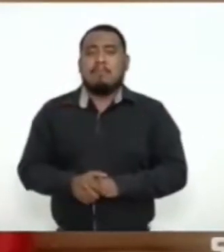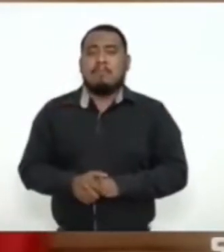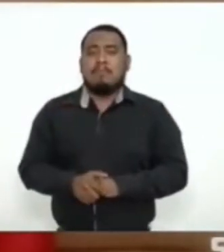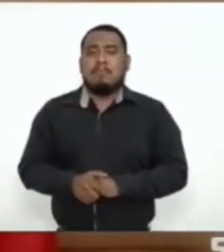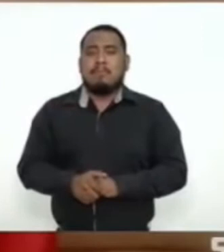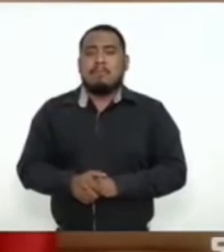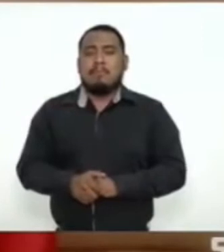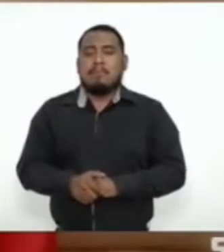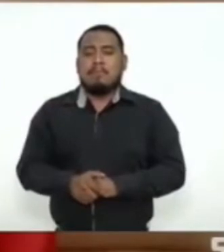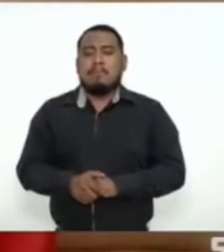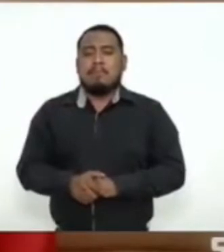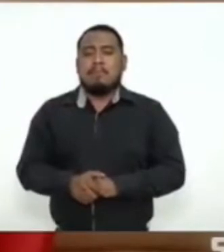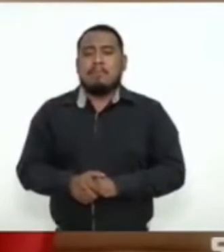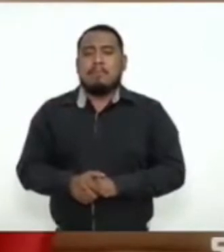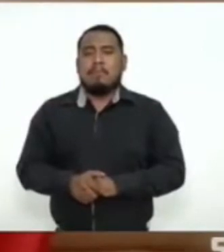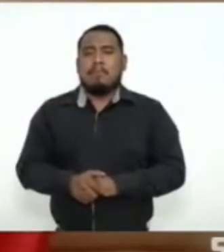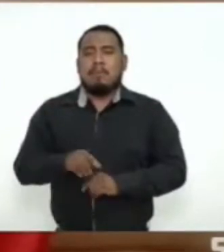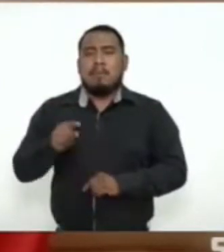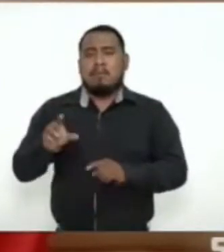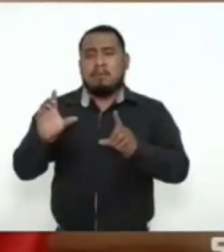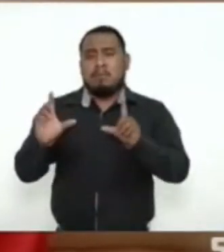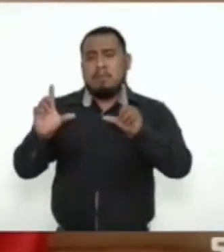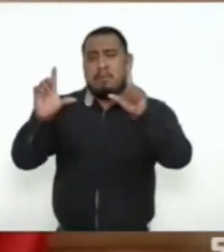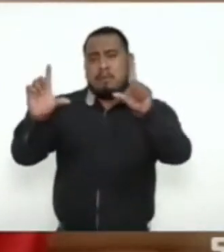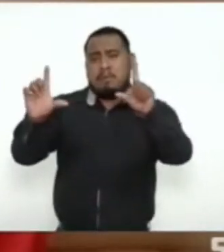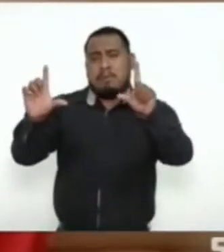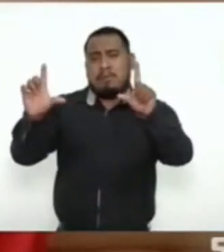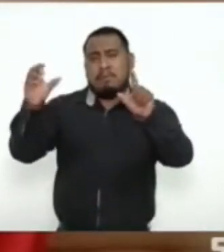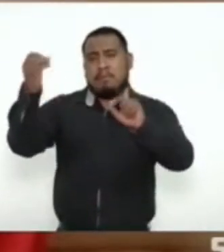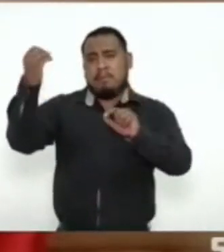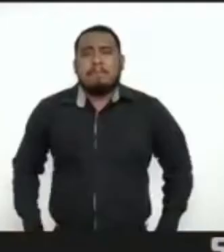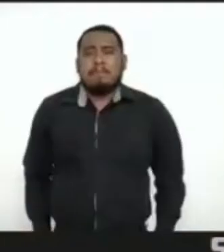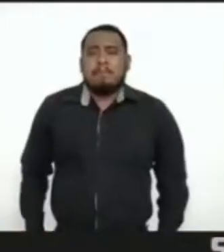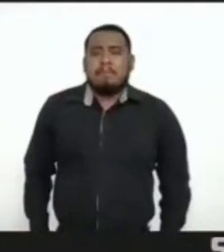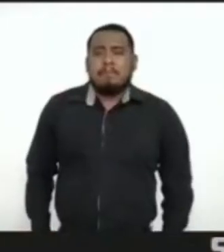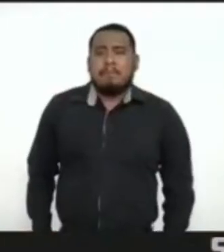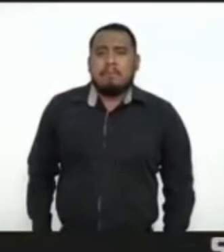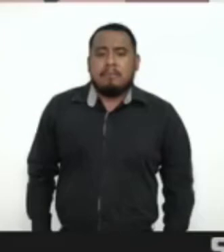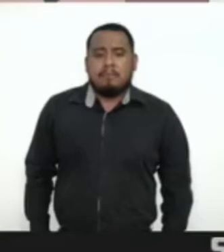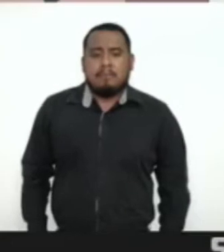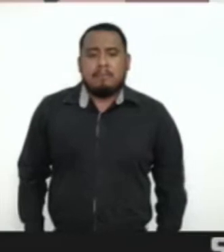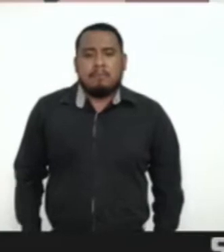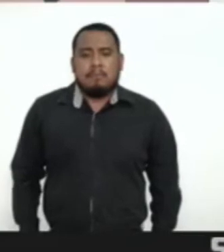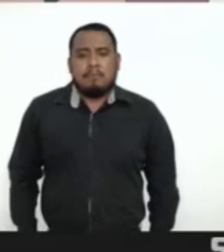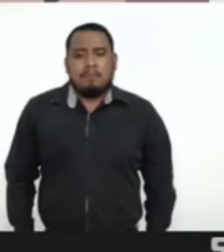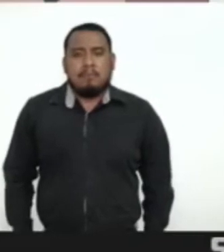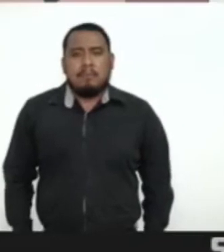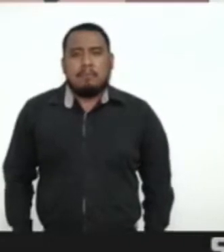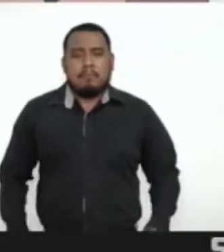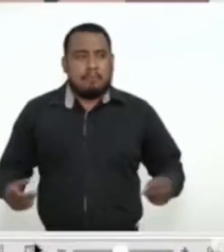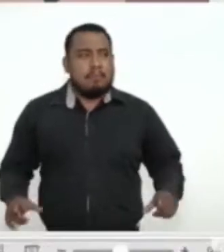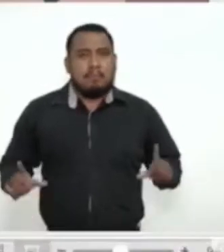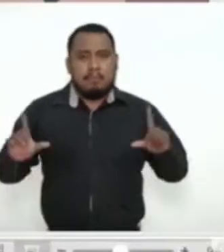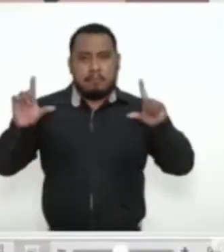una partes de la presentación. Permítanme un poquito para compartirles la pantalla de la presentación que vamos a